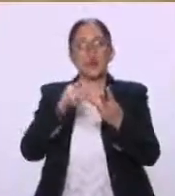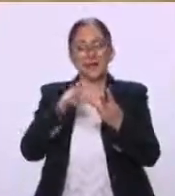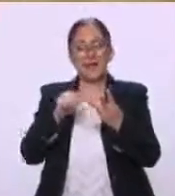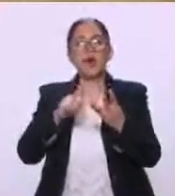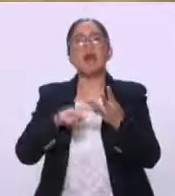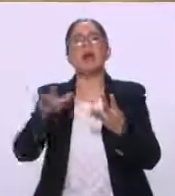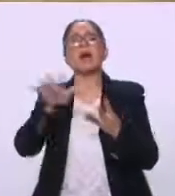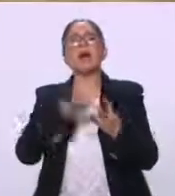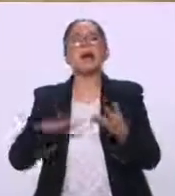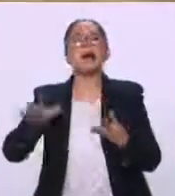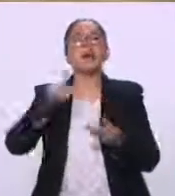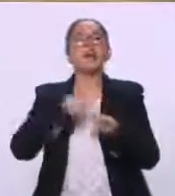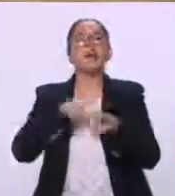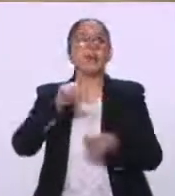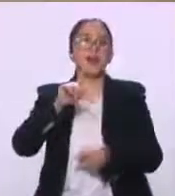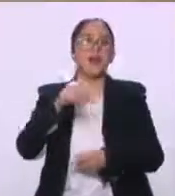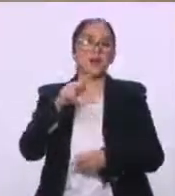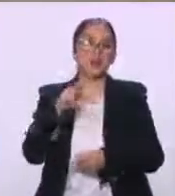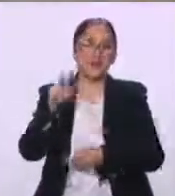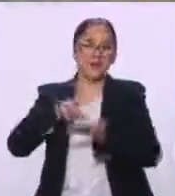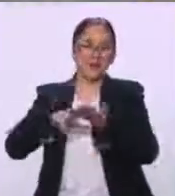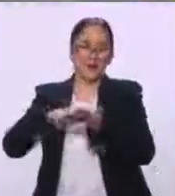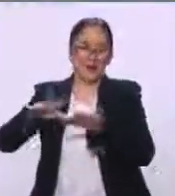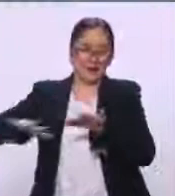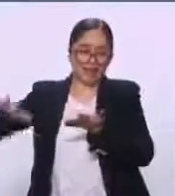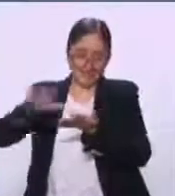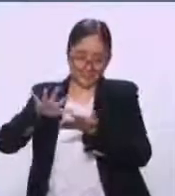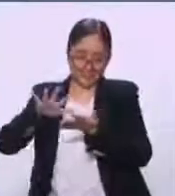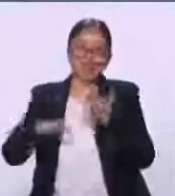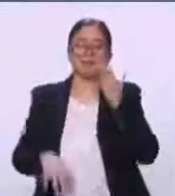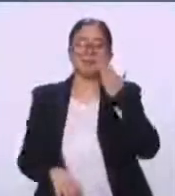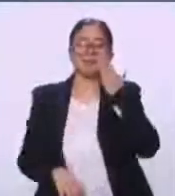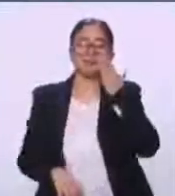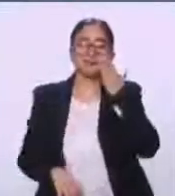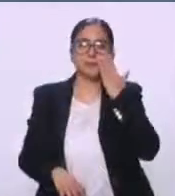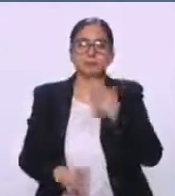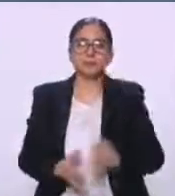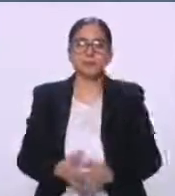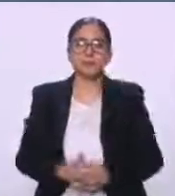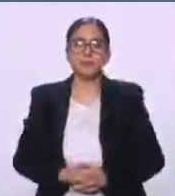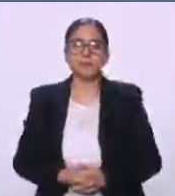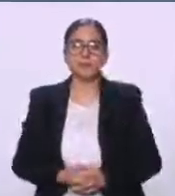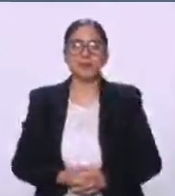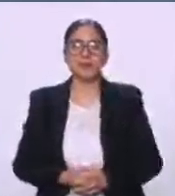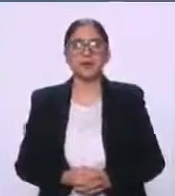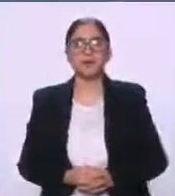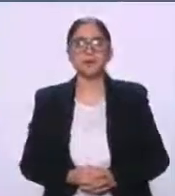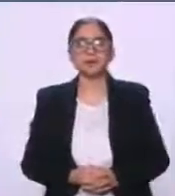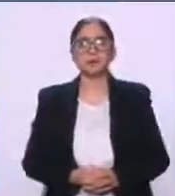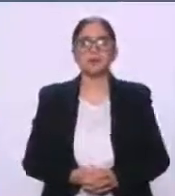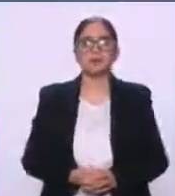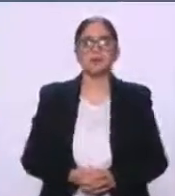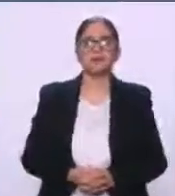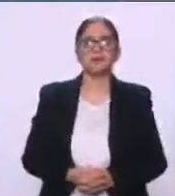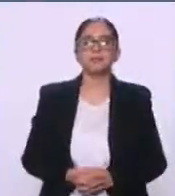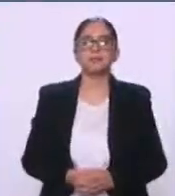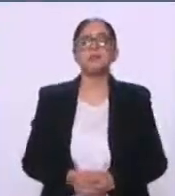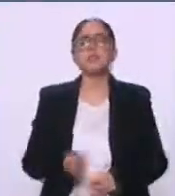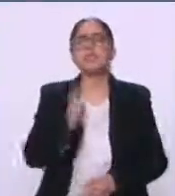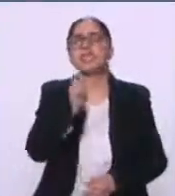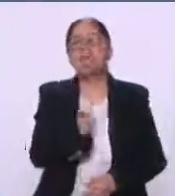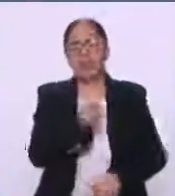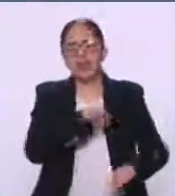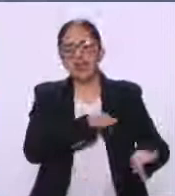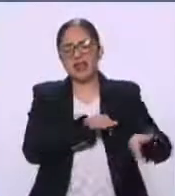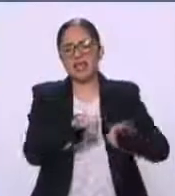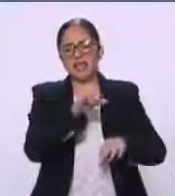Verde. El problema es que este trabajo de Comisión Federal no está reconocido en su